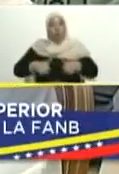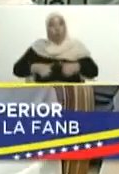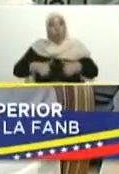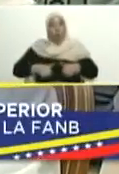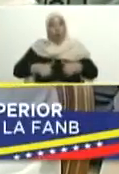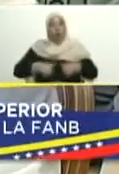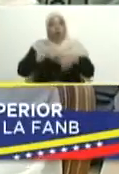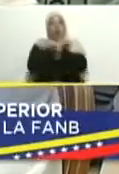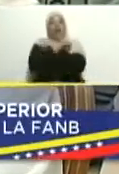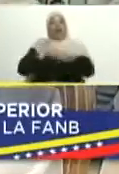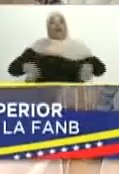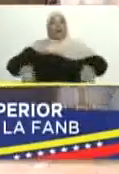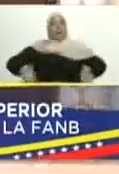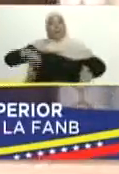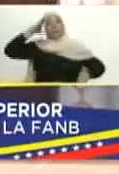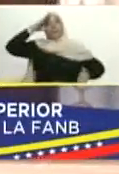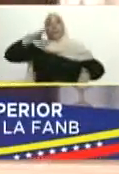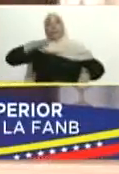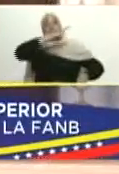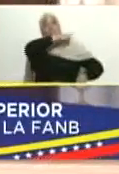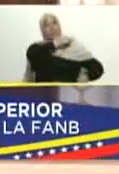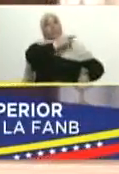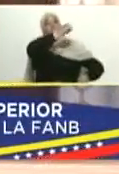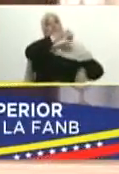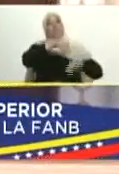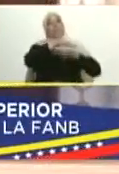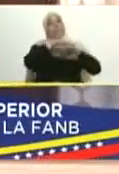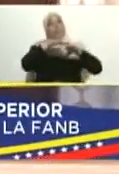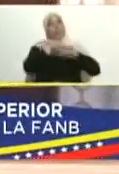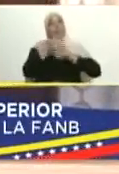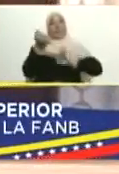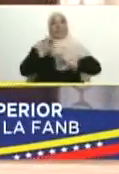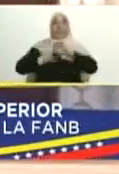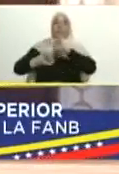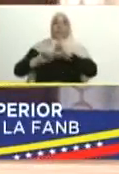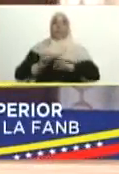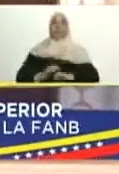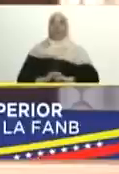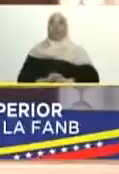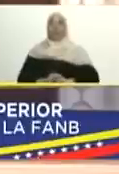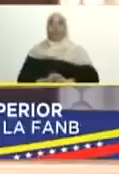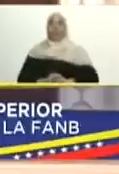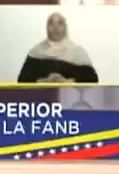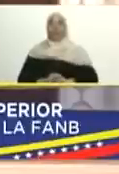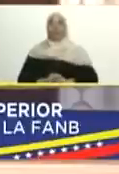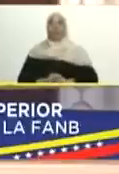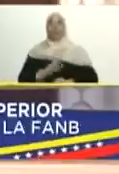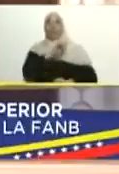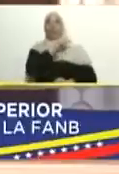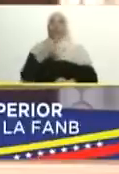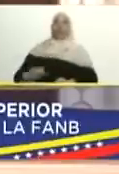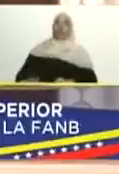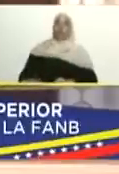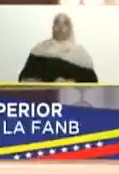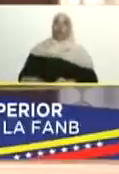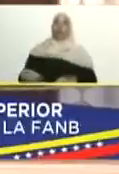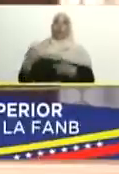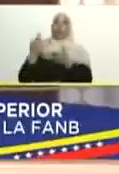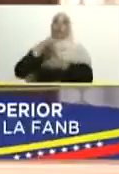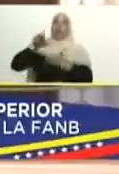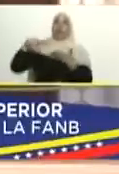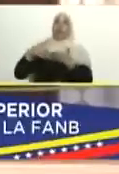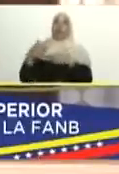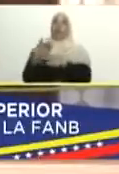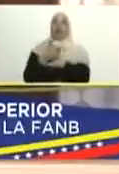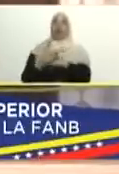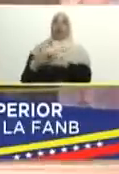jefe Vladimir Padrino López, ministro del Poder Popular para la Defensa y vicepresidente de Soberanía Nacional del